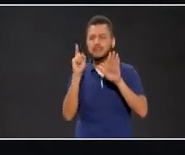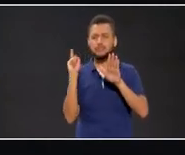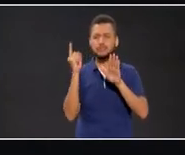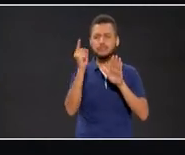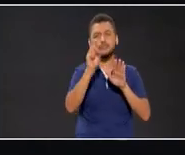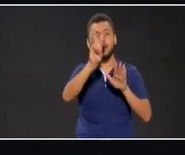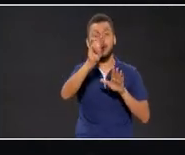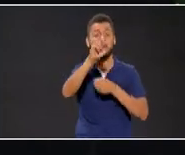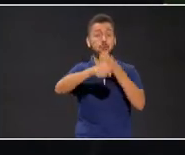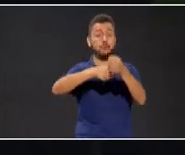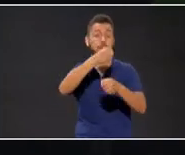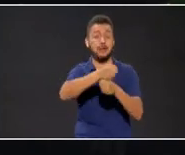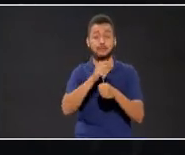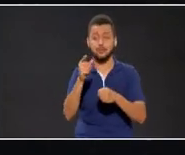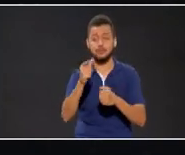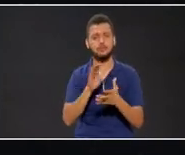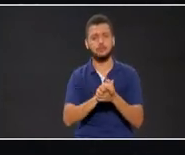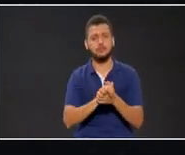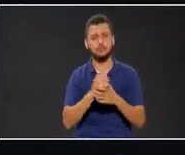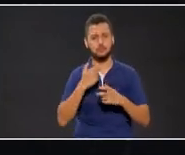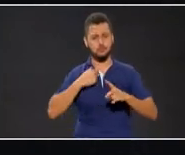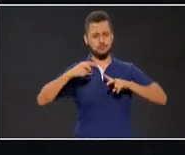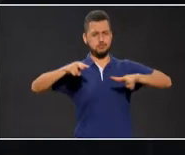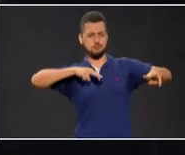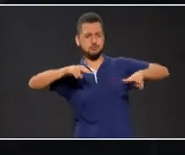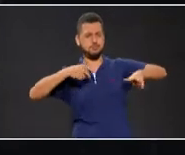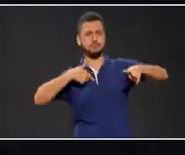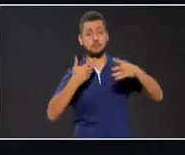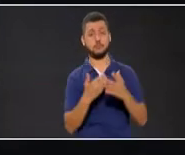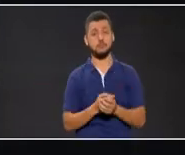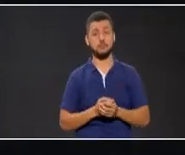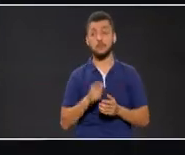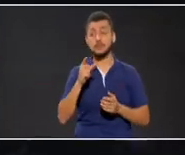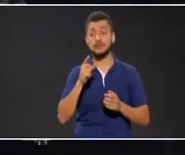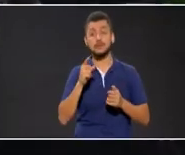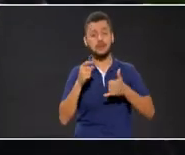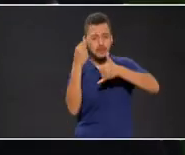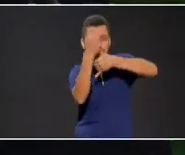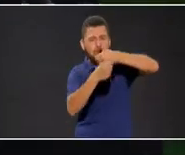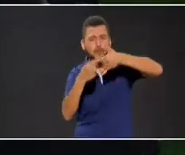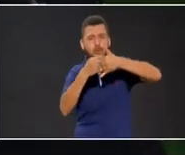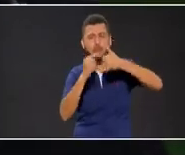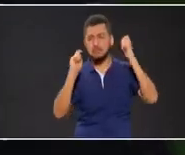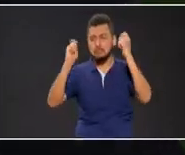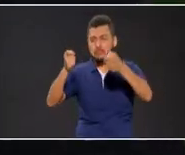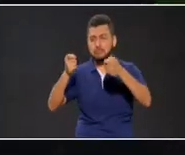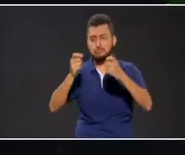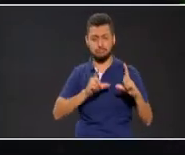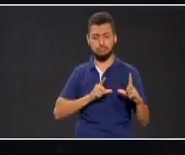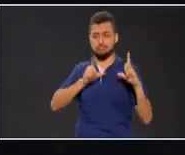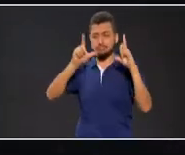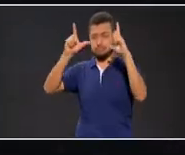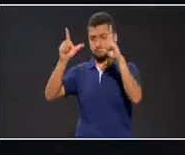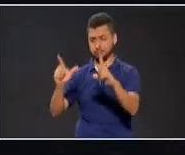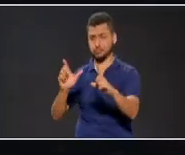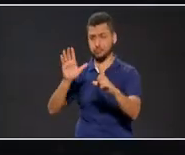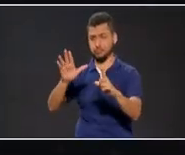personería en los dos periodos fue calificada nivel nacional como la mejor personería del país e incluso recibí el